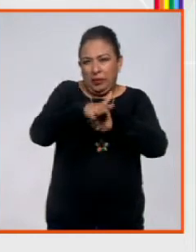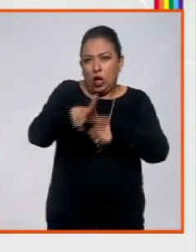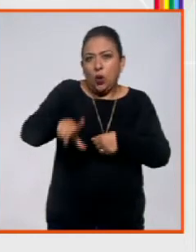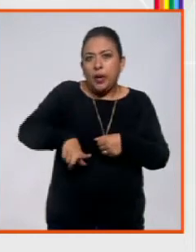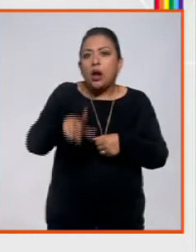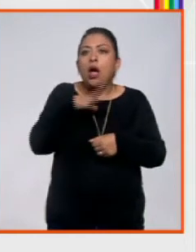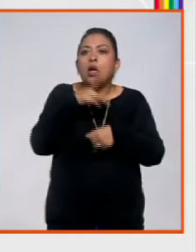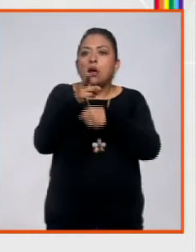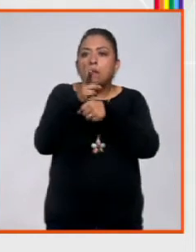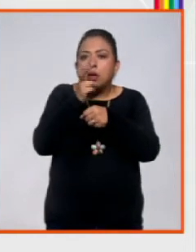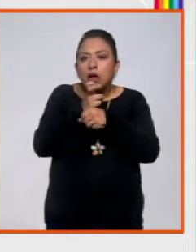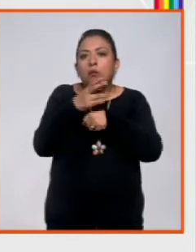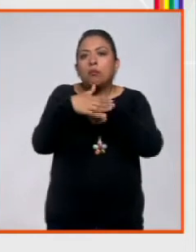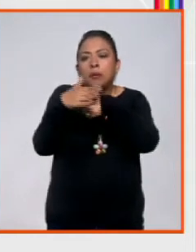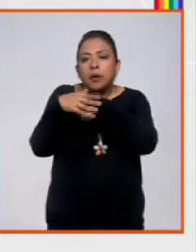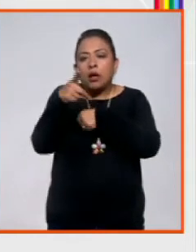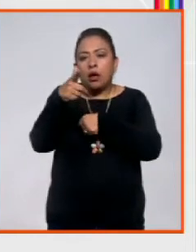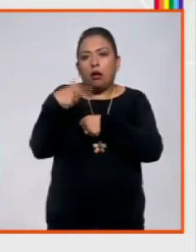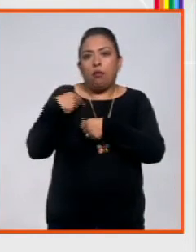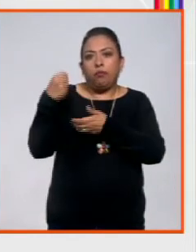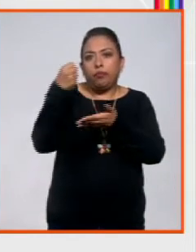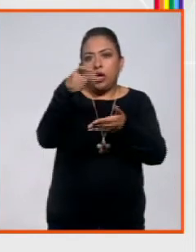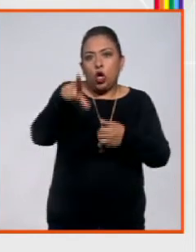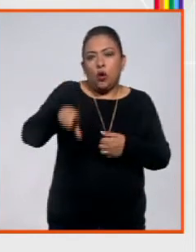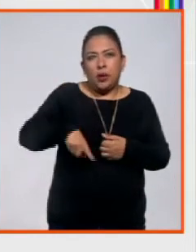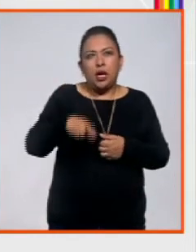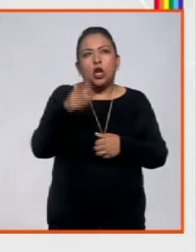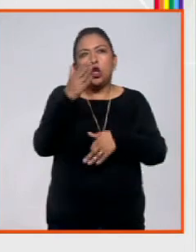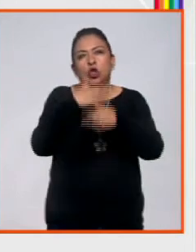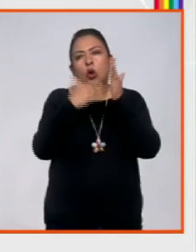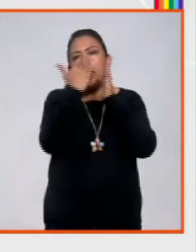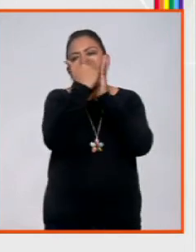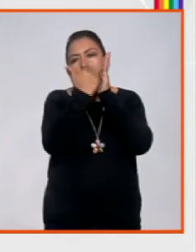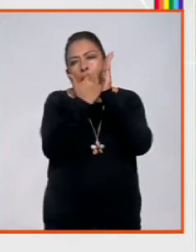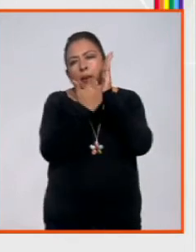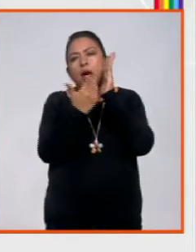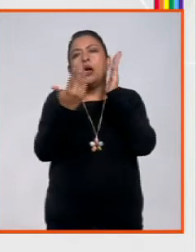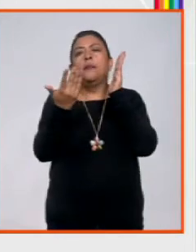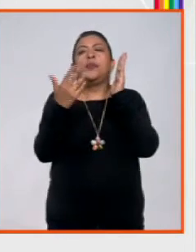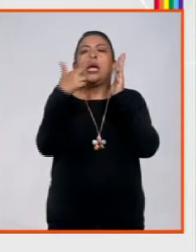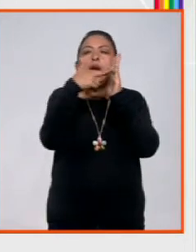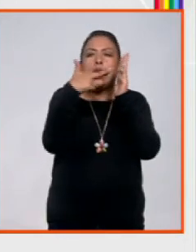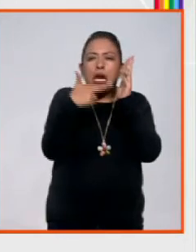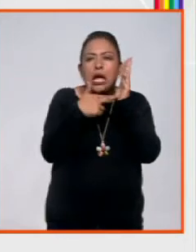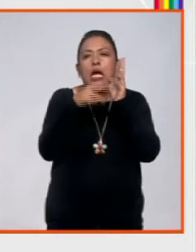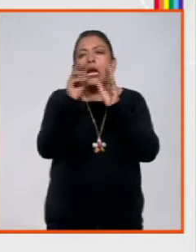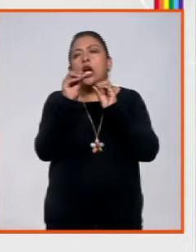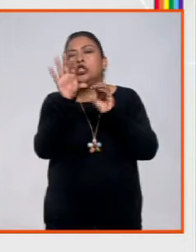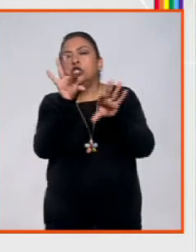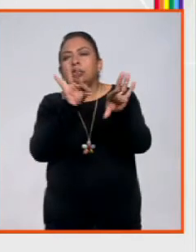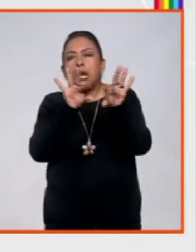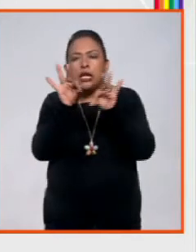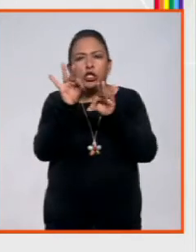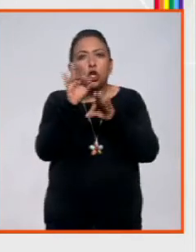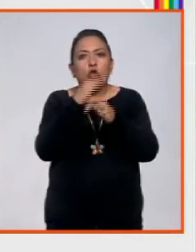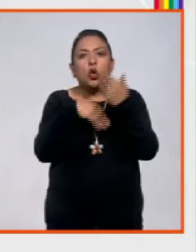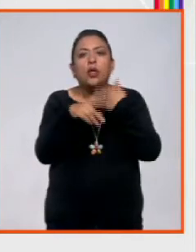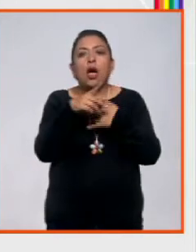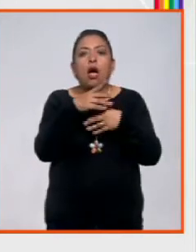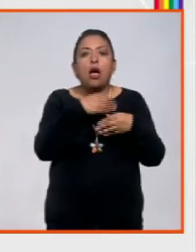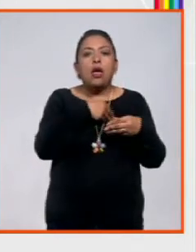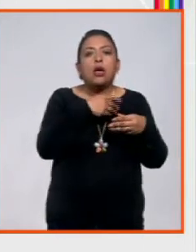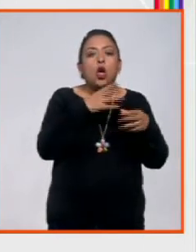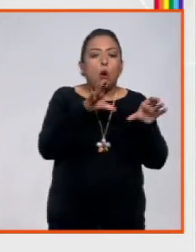convocatoria pública todos los criterios que vayamos a poner toda la selección que se haga pasa por